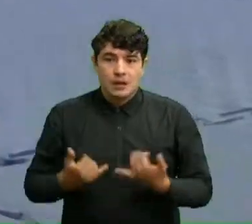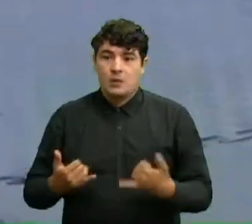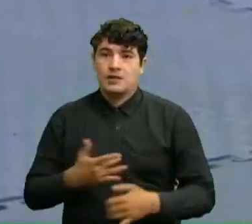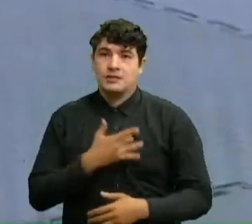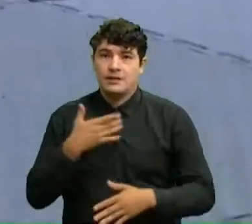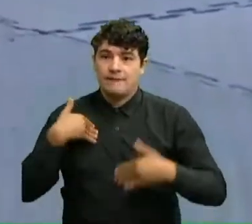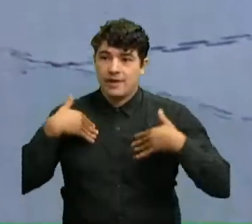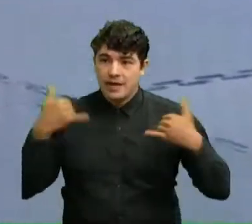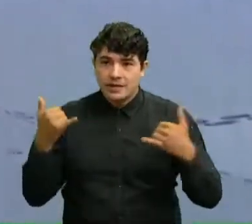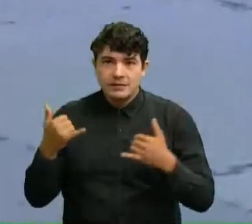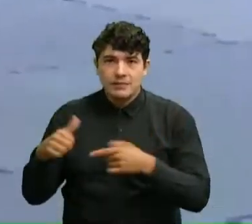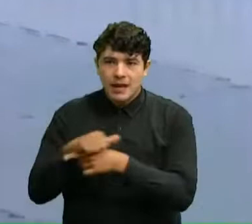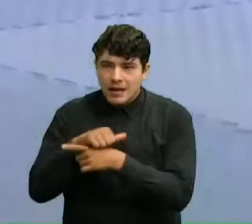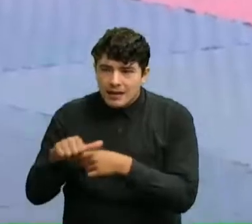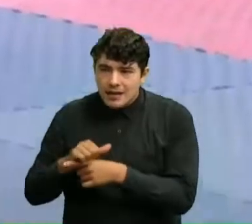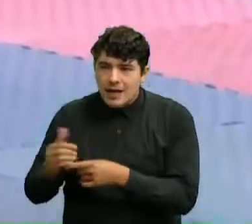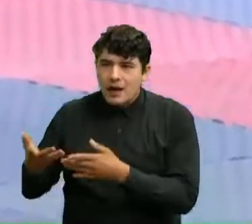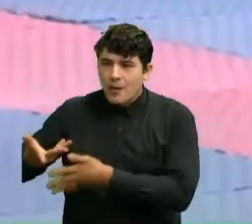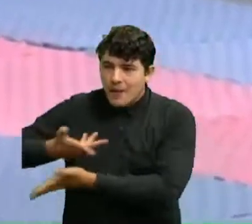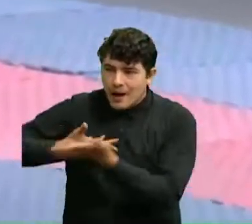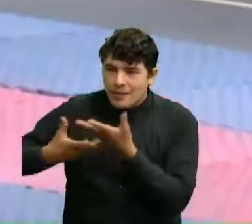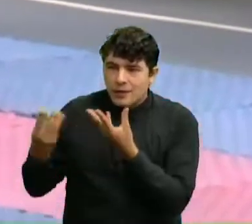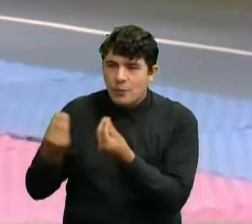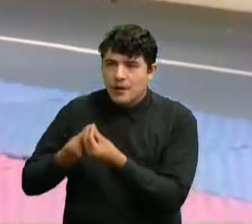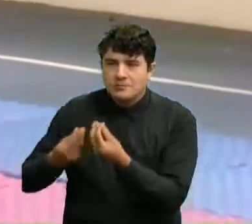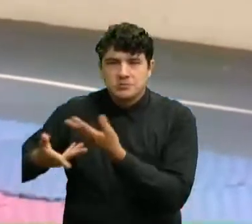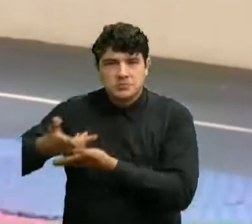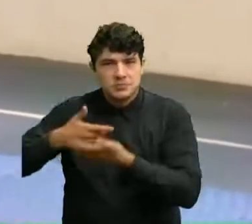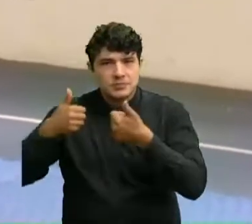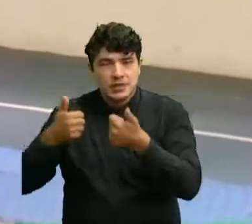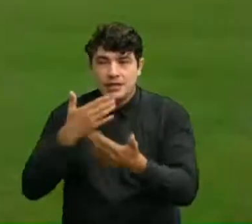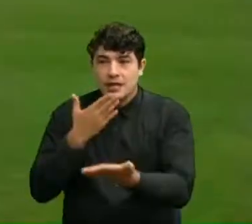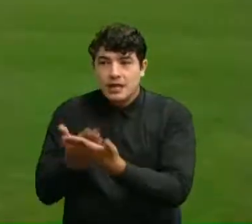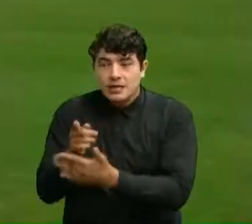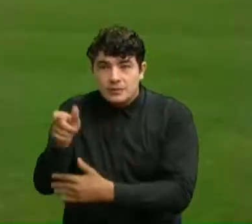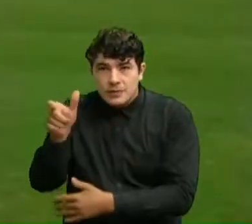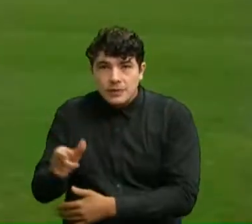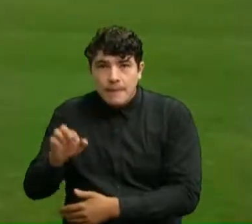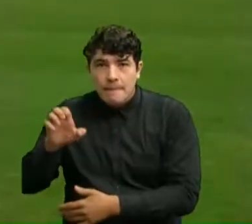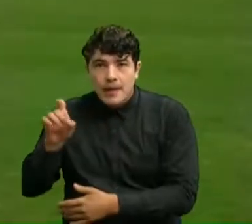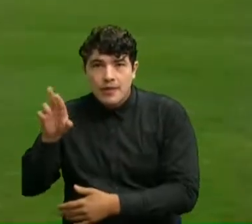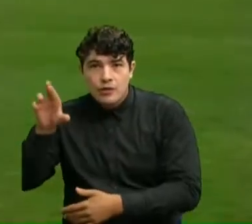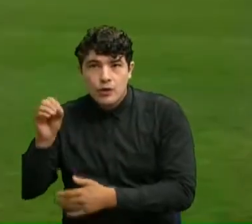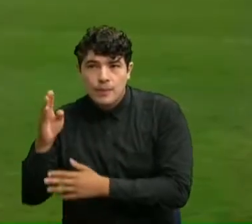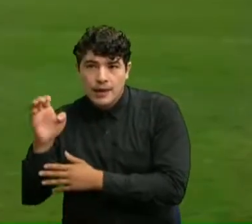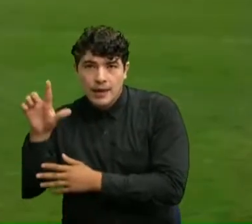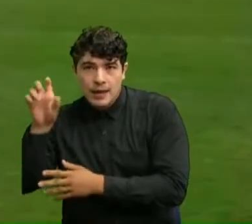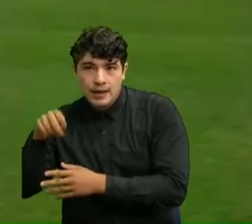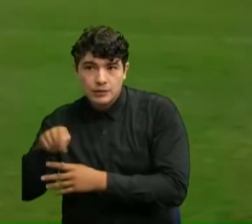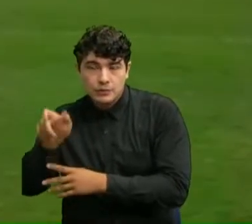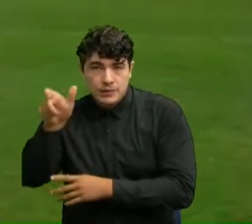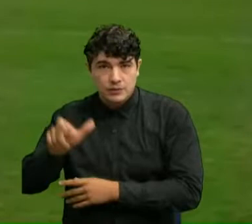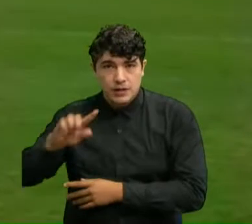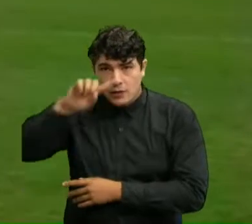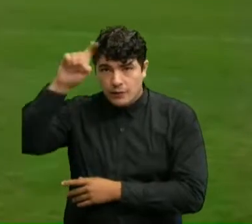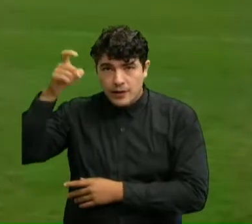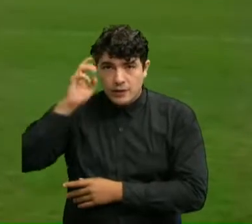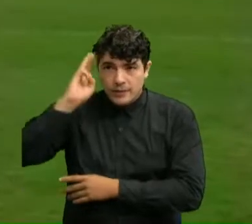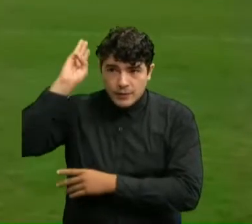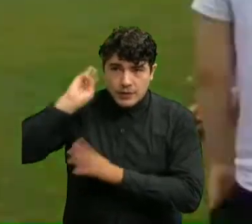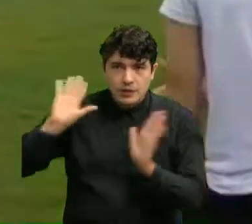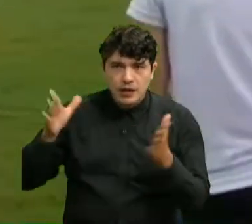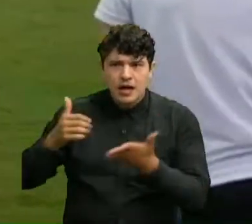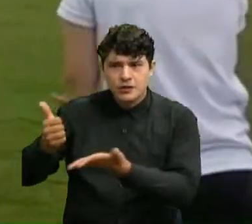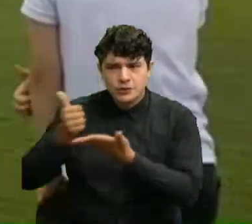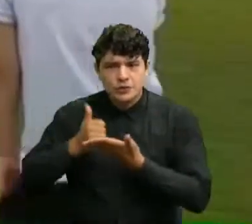y compartir con mis compañeros. Quiero agradecer al maestro Pedro Belén Carrillo y al gobernador Mauricio Aguilar por apoyar el deporte en